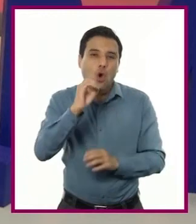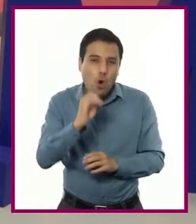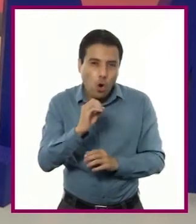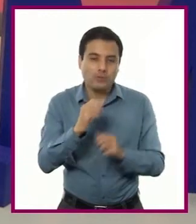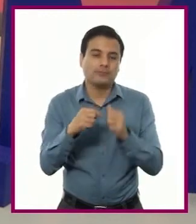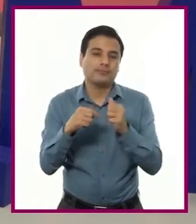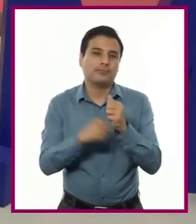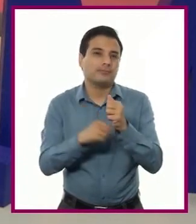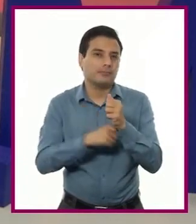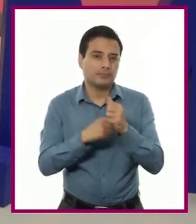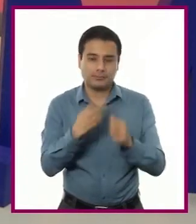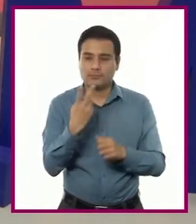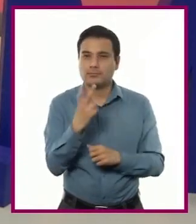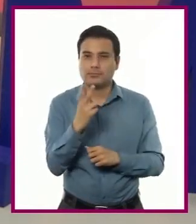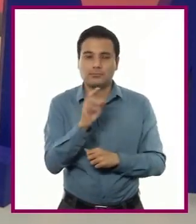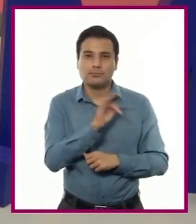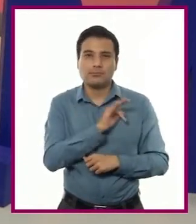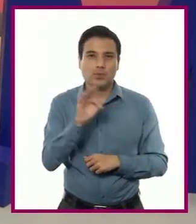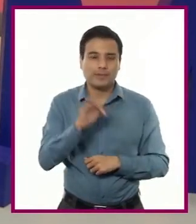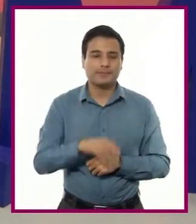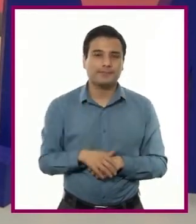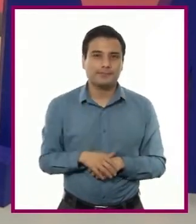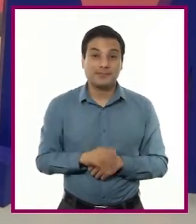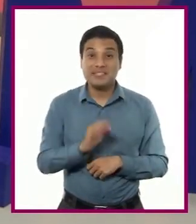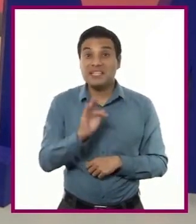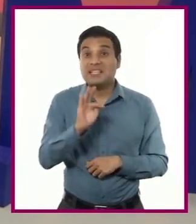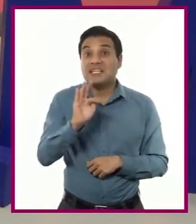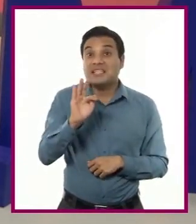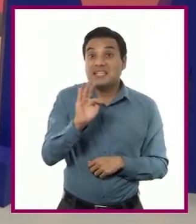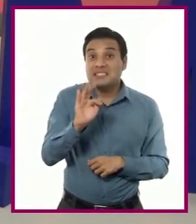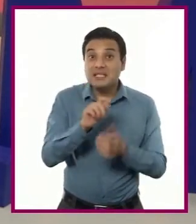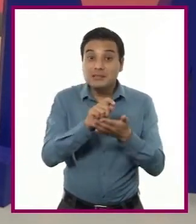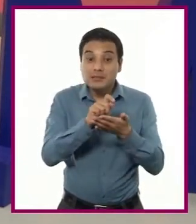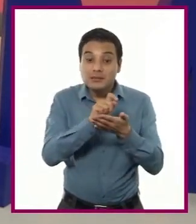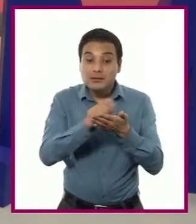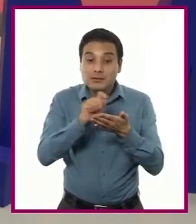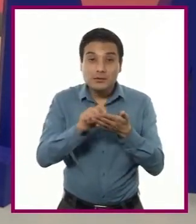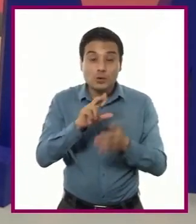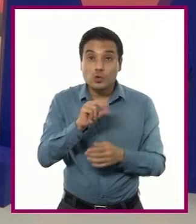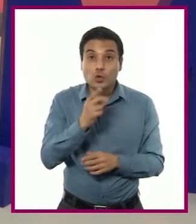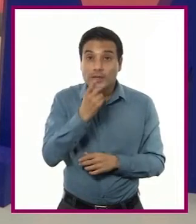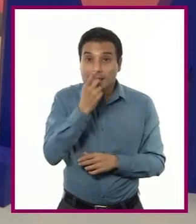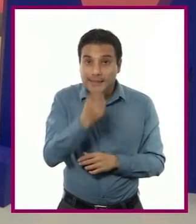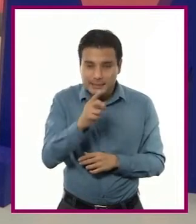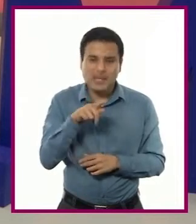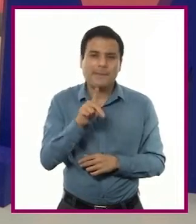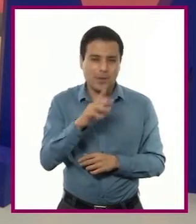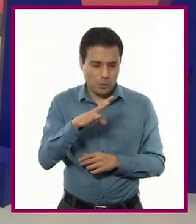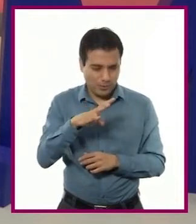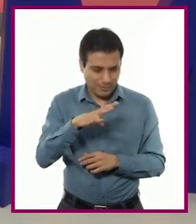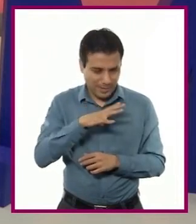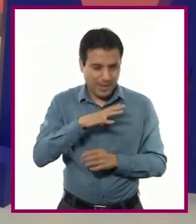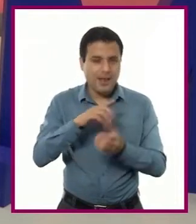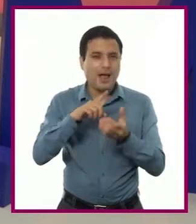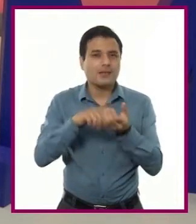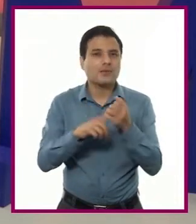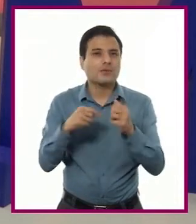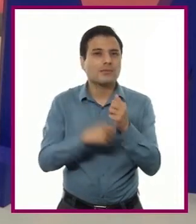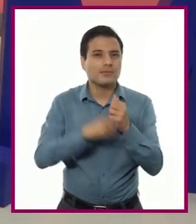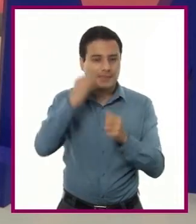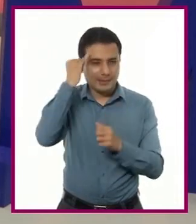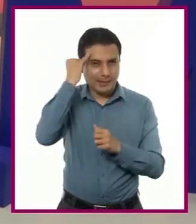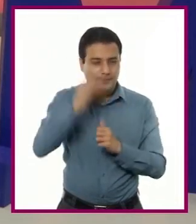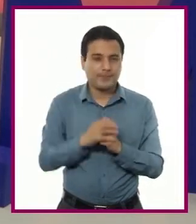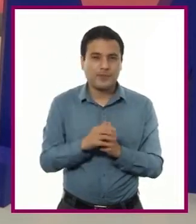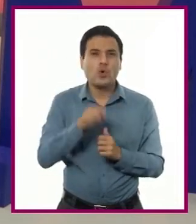Es decir, que no esté escrita, pero podamos entenderla. Para detectar la idea principal, puedes